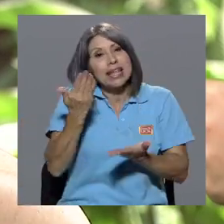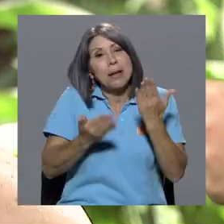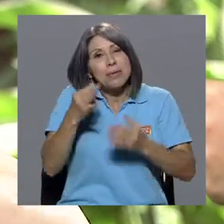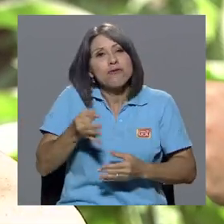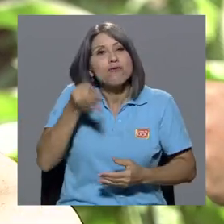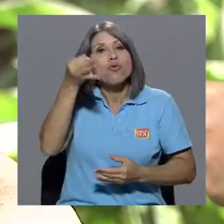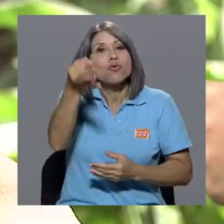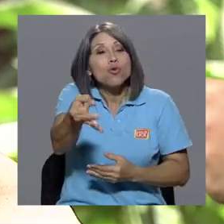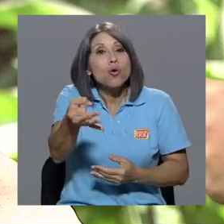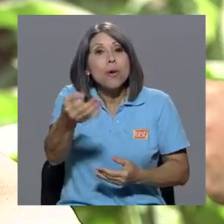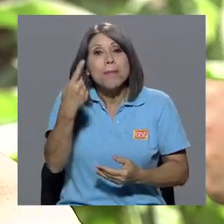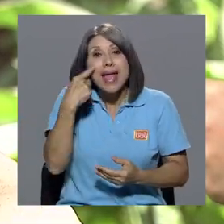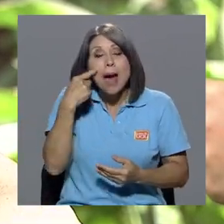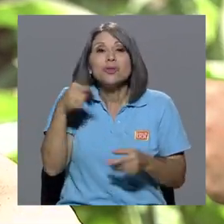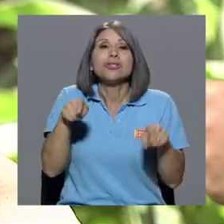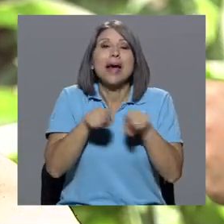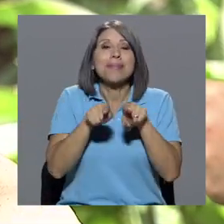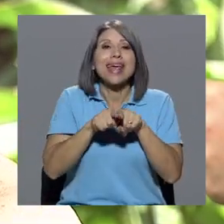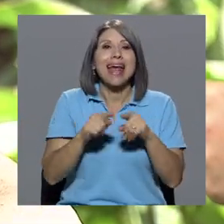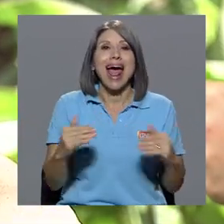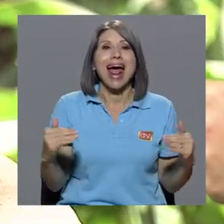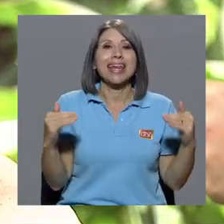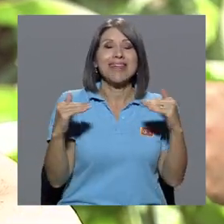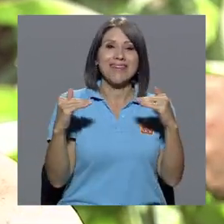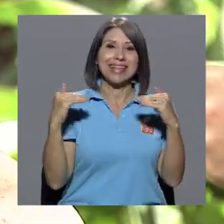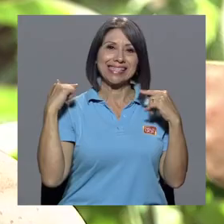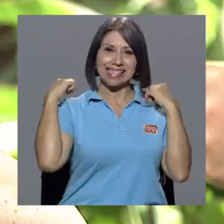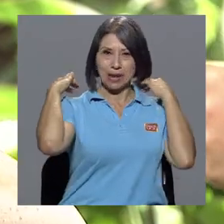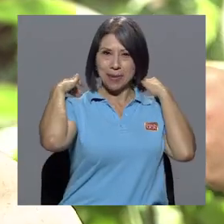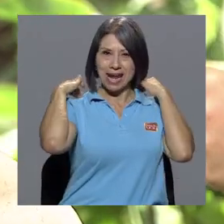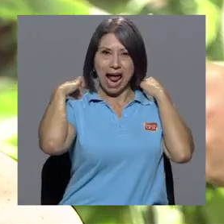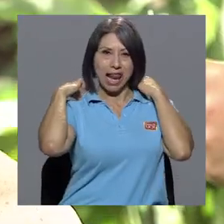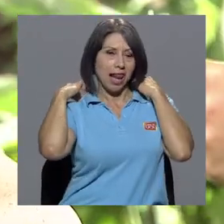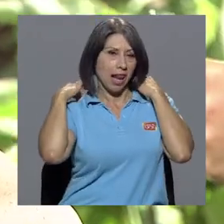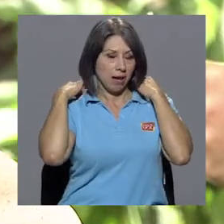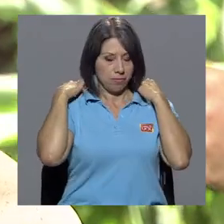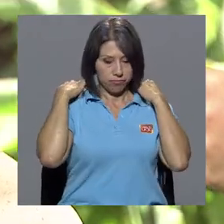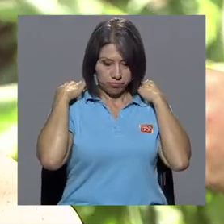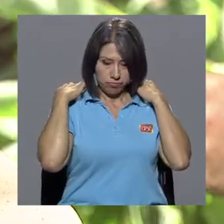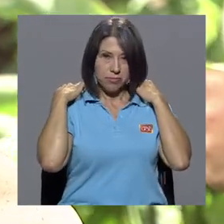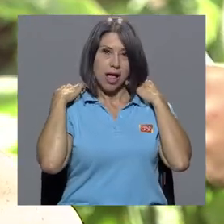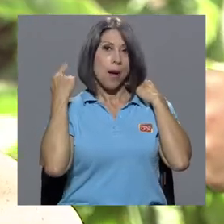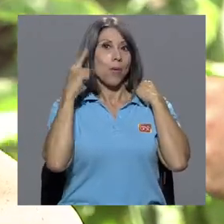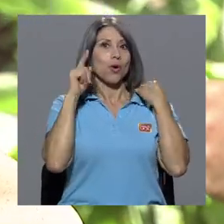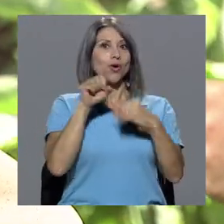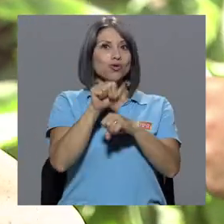futuro veamos mucha artrosis a nivel cervical, ¿verdad? Por las costumbres que están